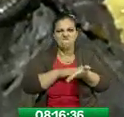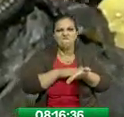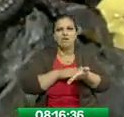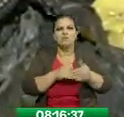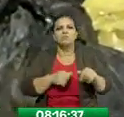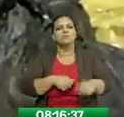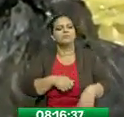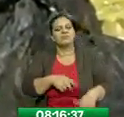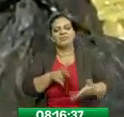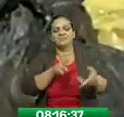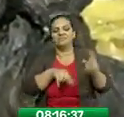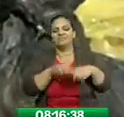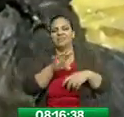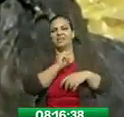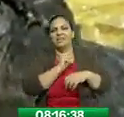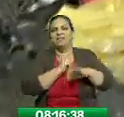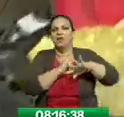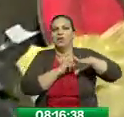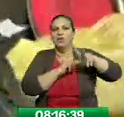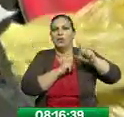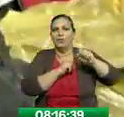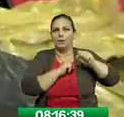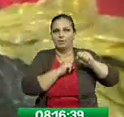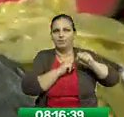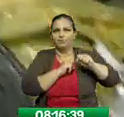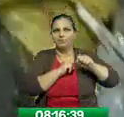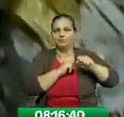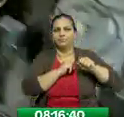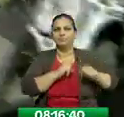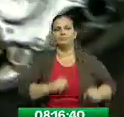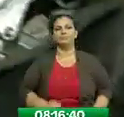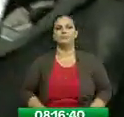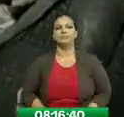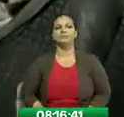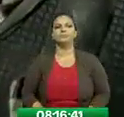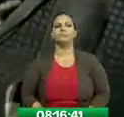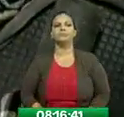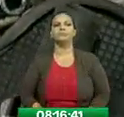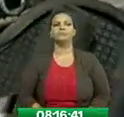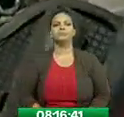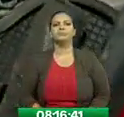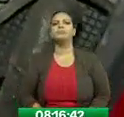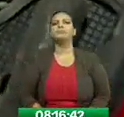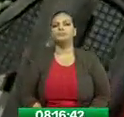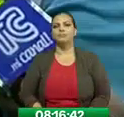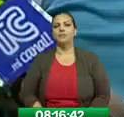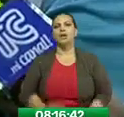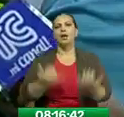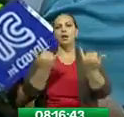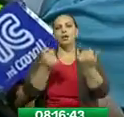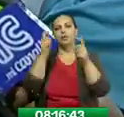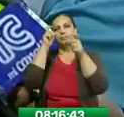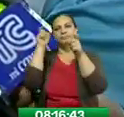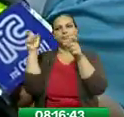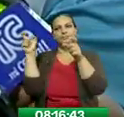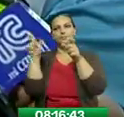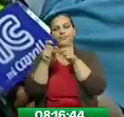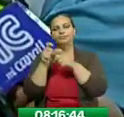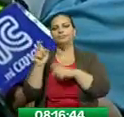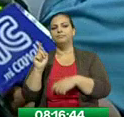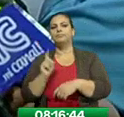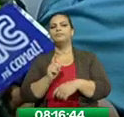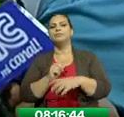al tratarse de un delito flagrante son puestos unos a las órdenes del señor fiscal para que en el lapso de sus 24